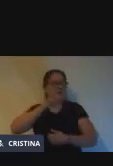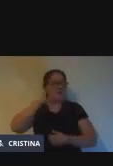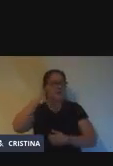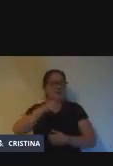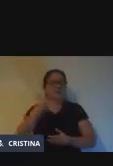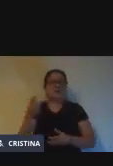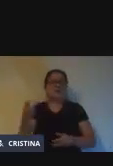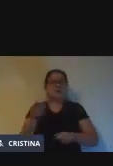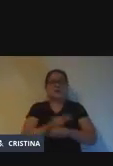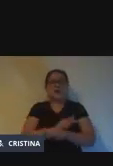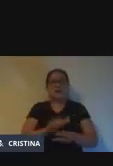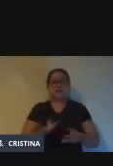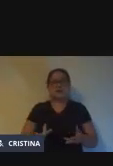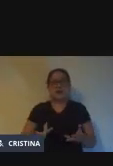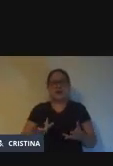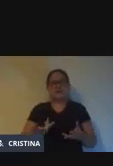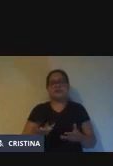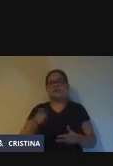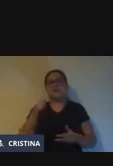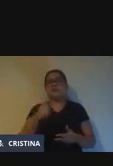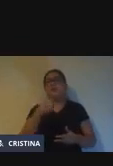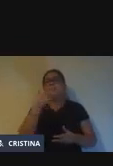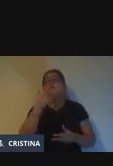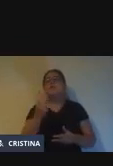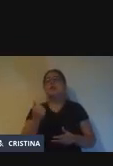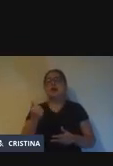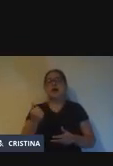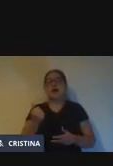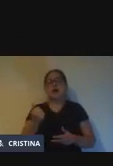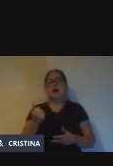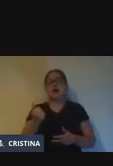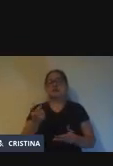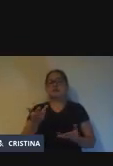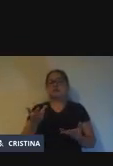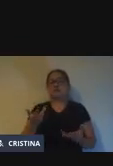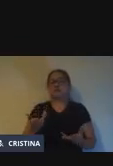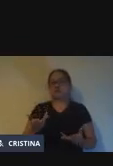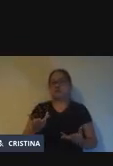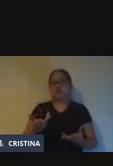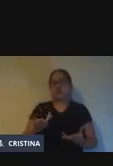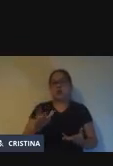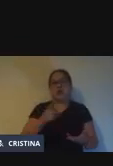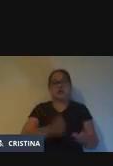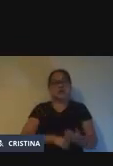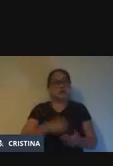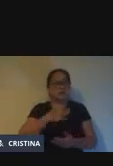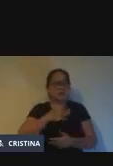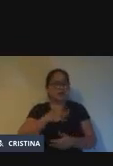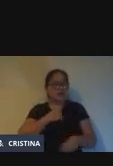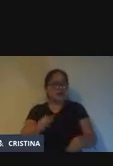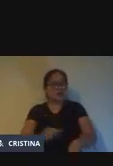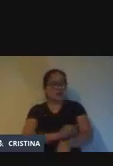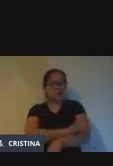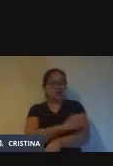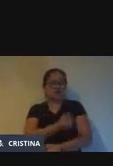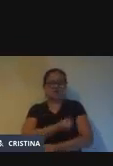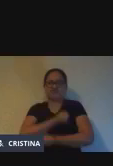genera inestabilidad emocional, reactividad emocional, pero